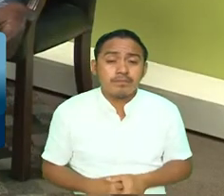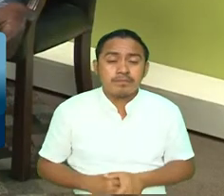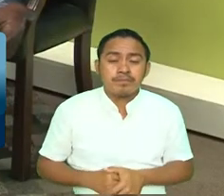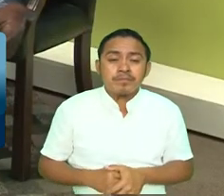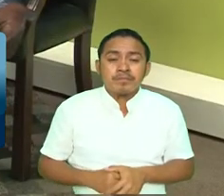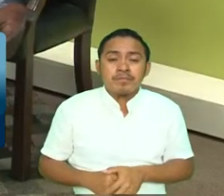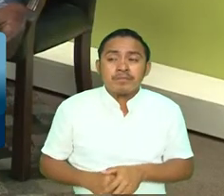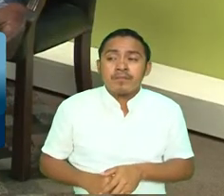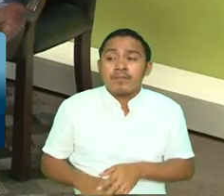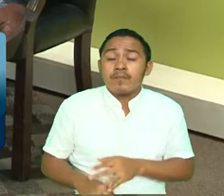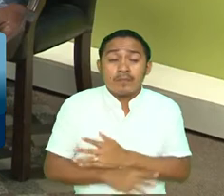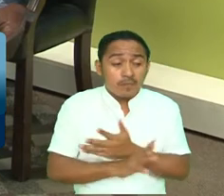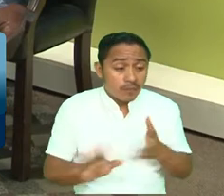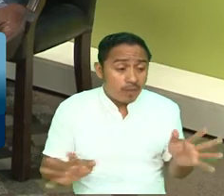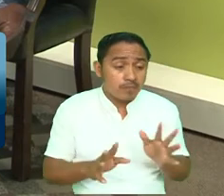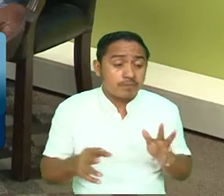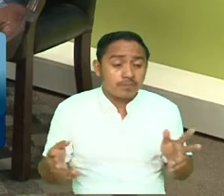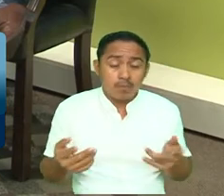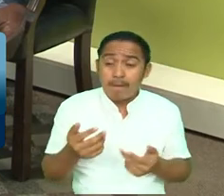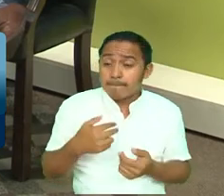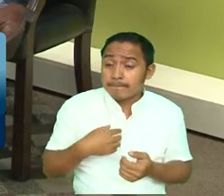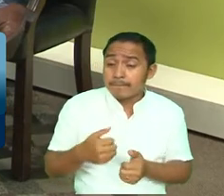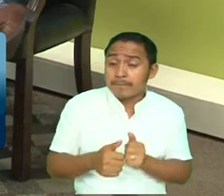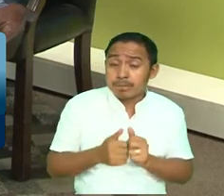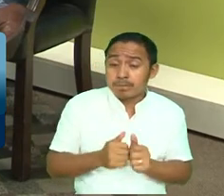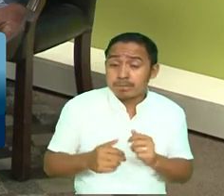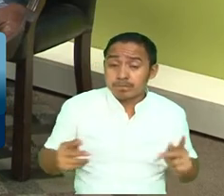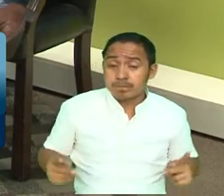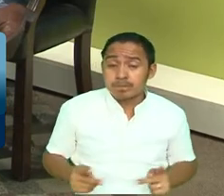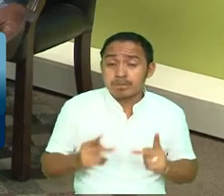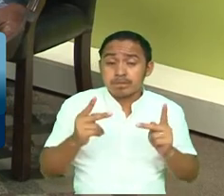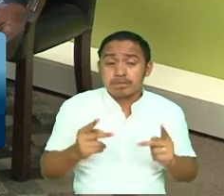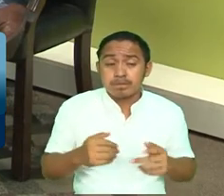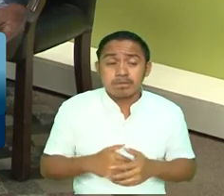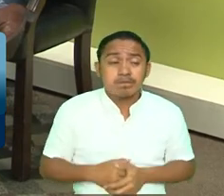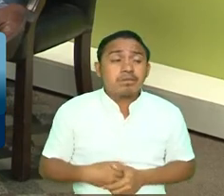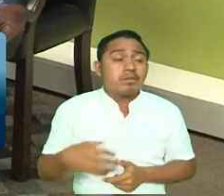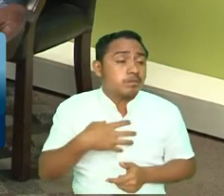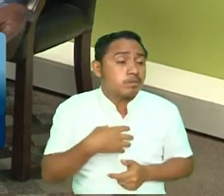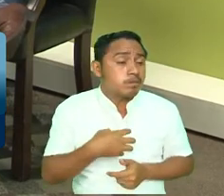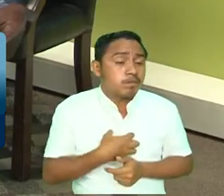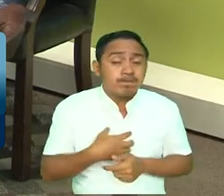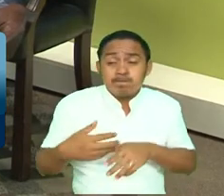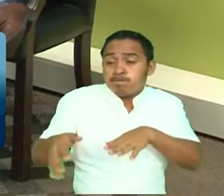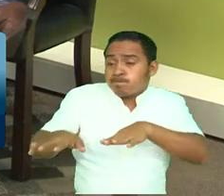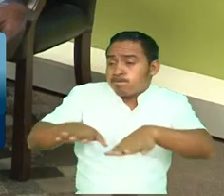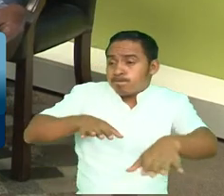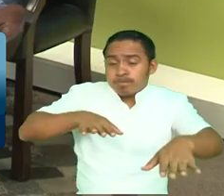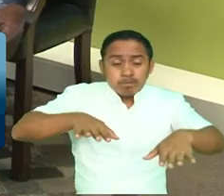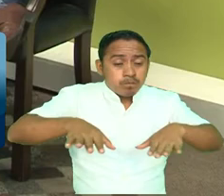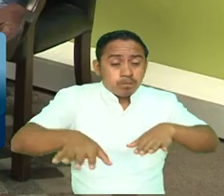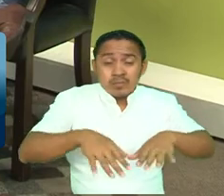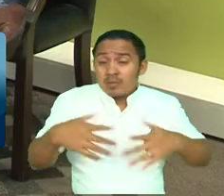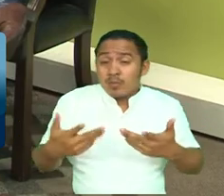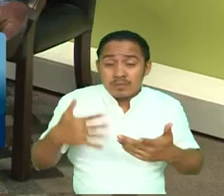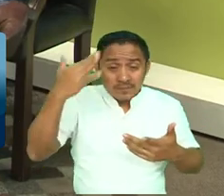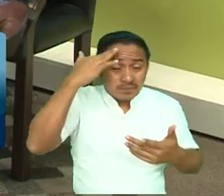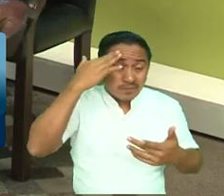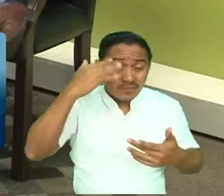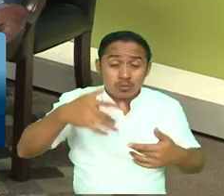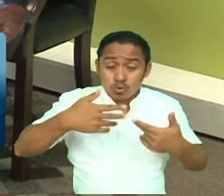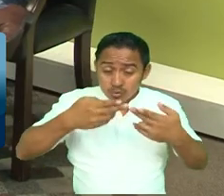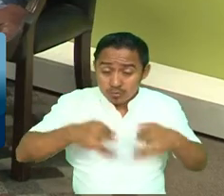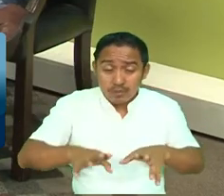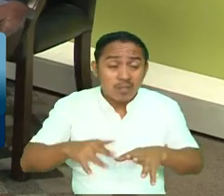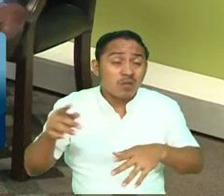¿verdad? Cuando ya afecta la calidad de vida, ya afecta un daño psicológico, no pueden estar ellos normales sin la sudoración, hasta ese momento